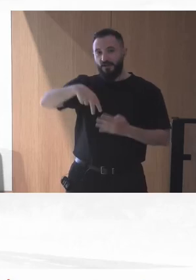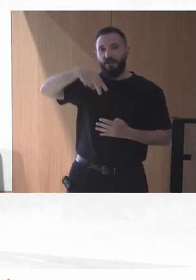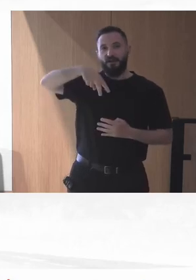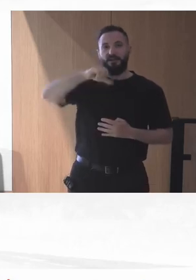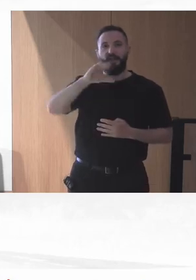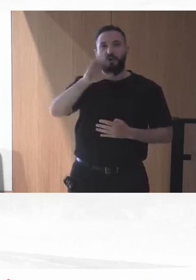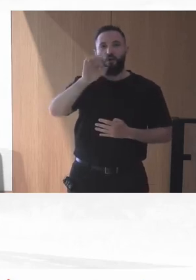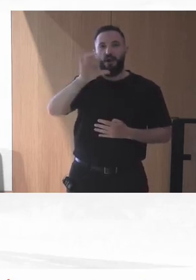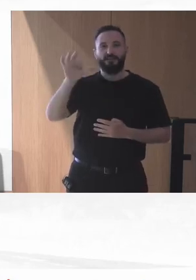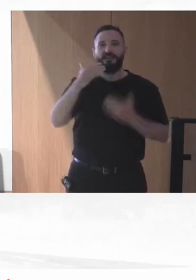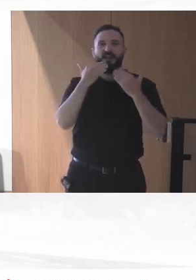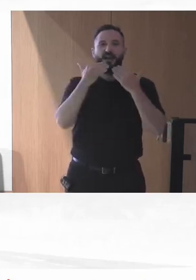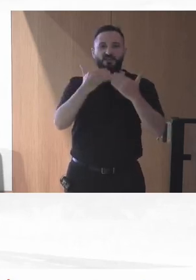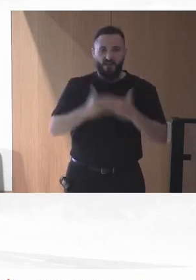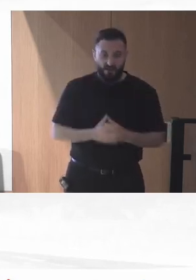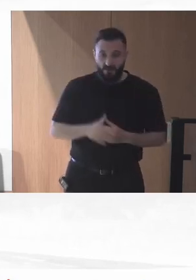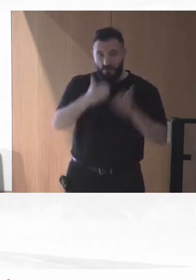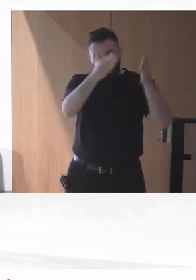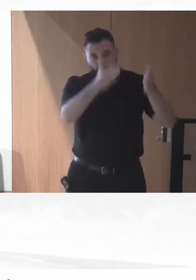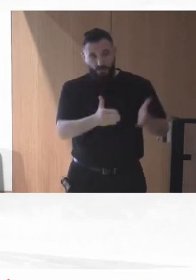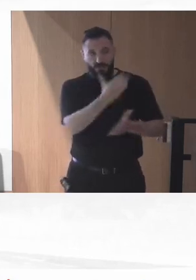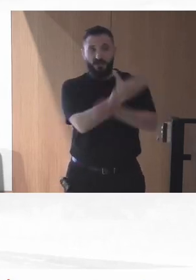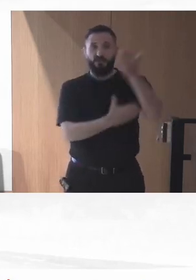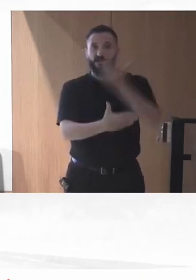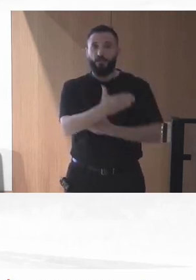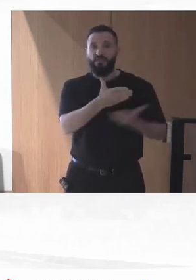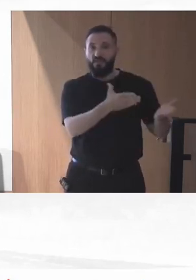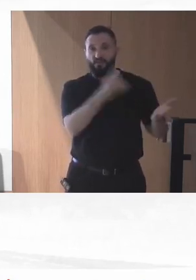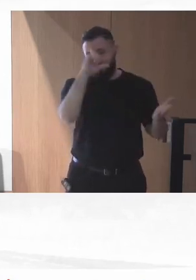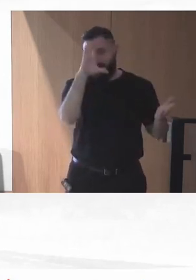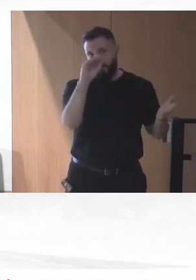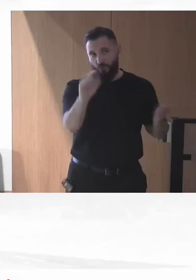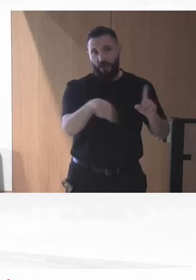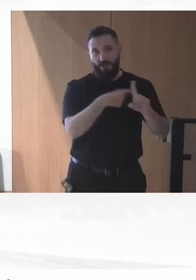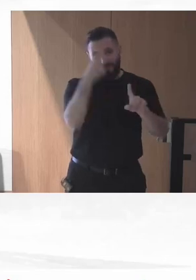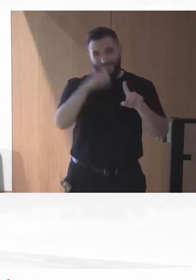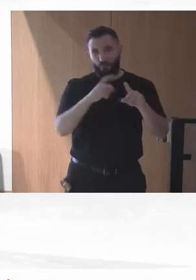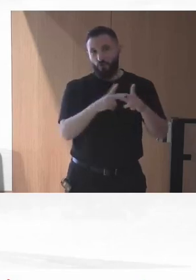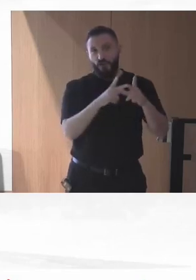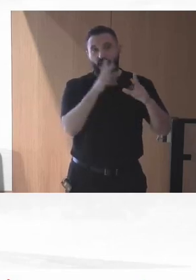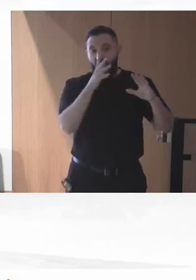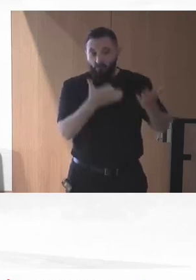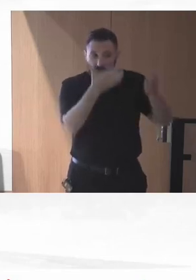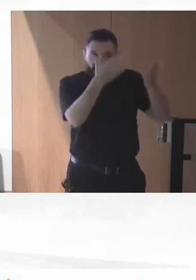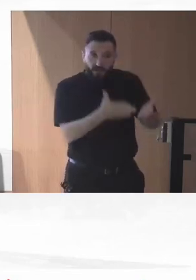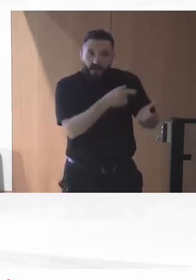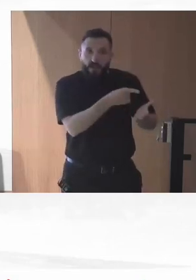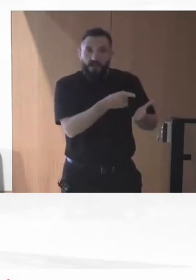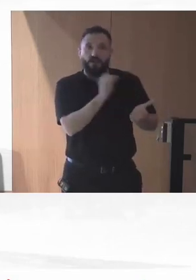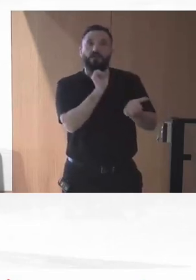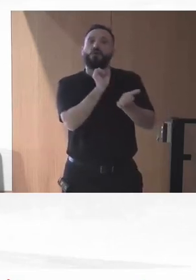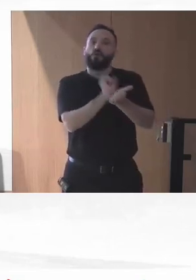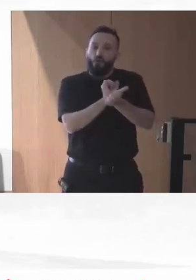García. Él es una persona con discapacidad intelectual y psicosocial y él actualmente está cumpliendo